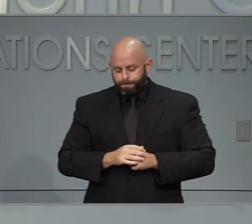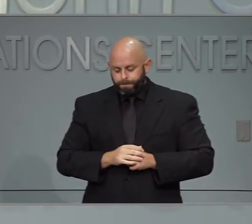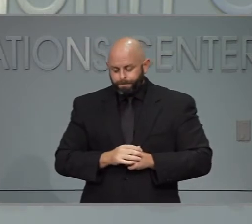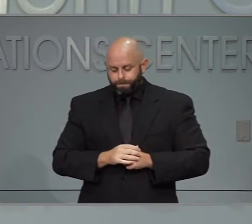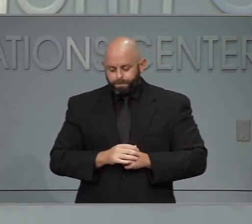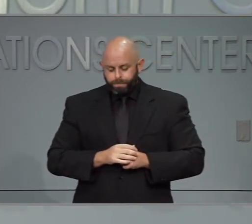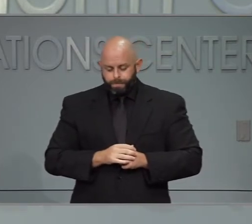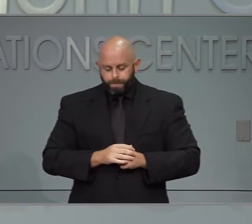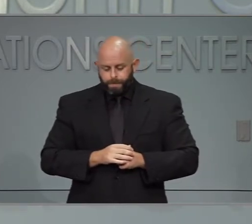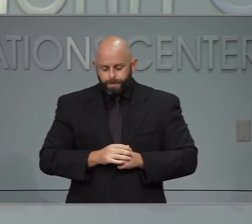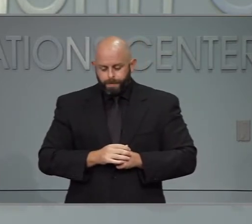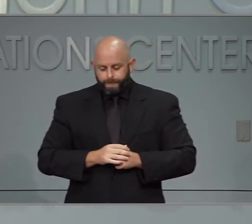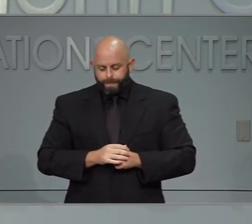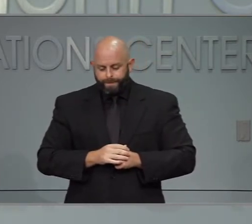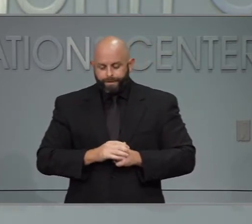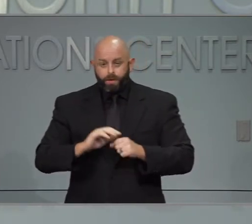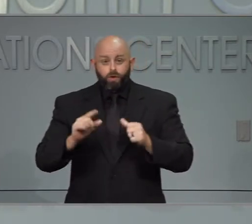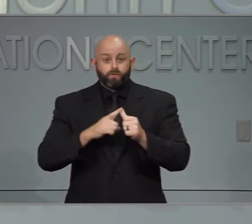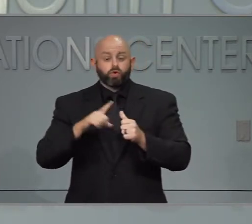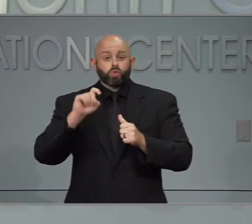pregunta.